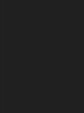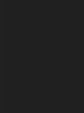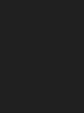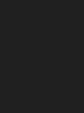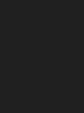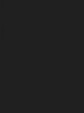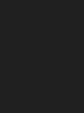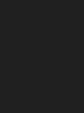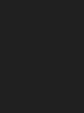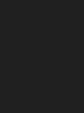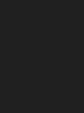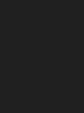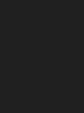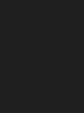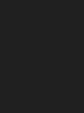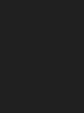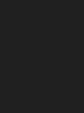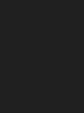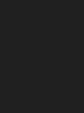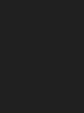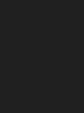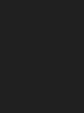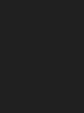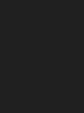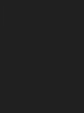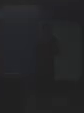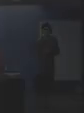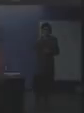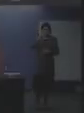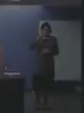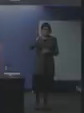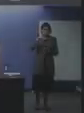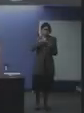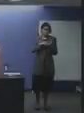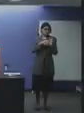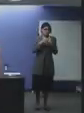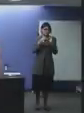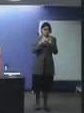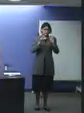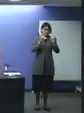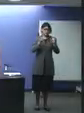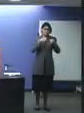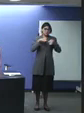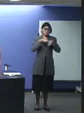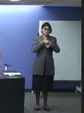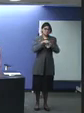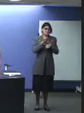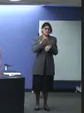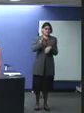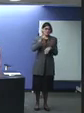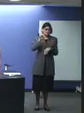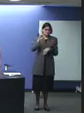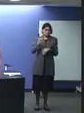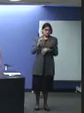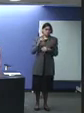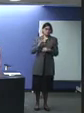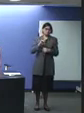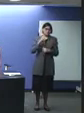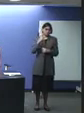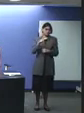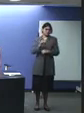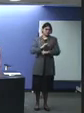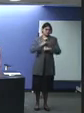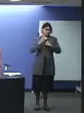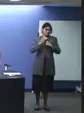hago referencia a Michel Foucault y hablo de los medios de poder, hablaré de cómo las personas con discapacidad,